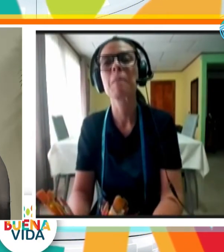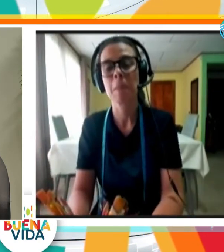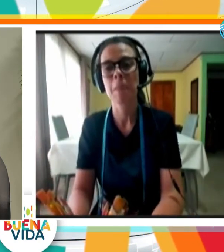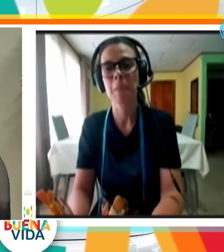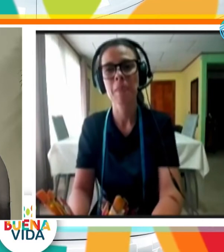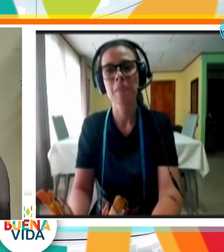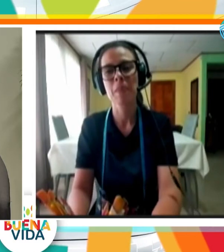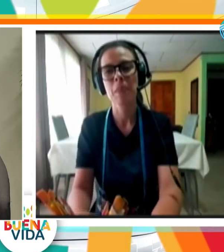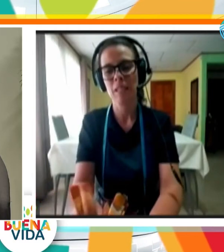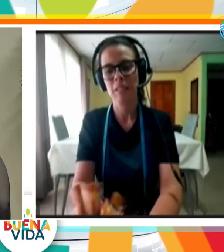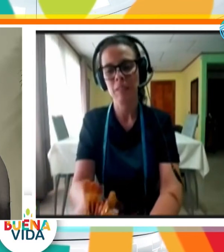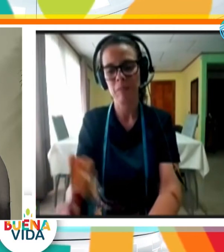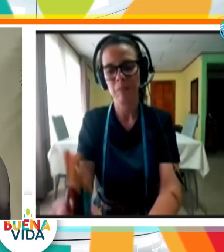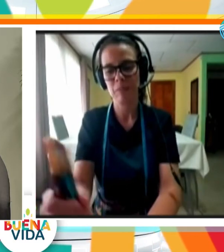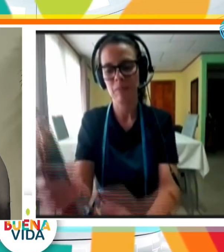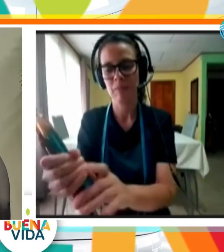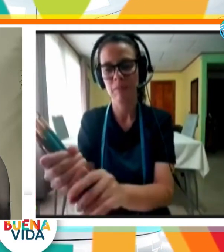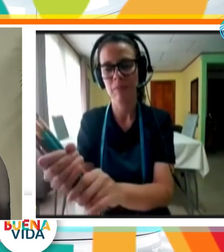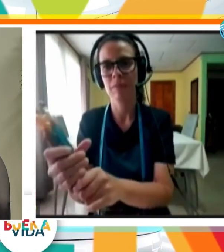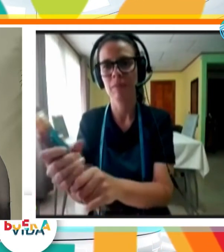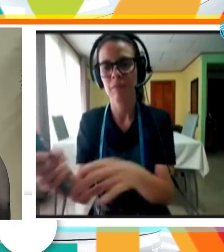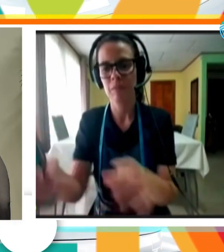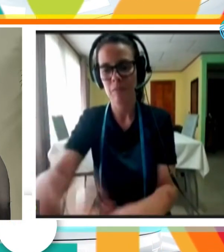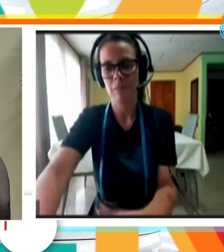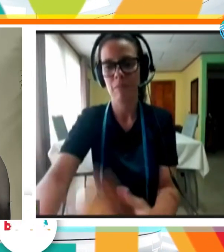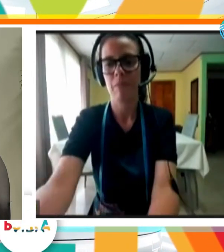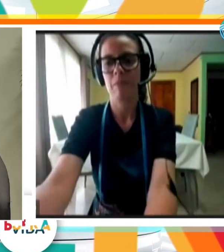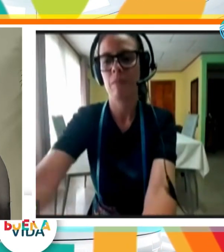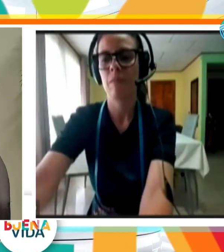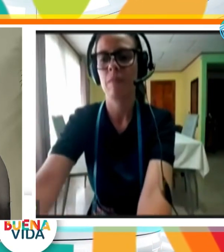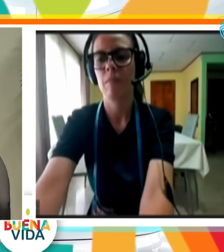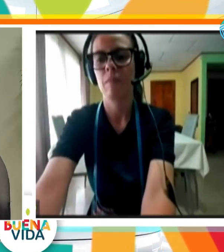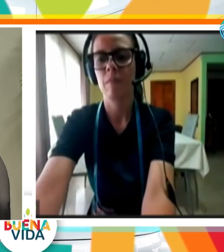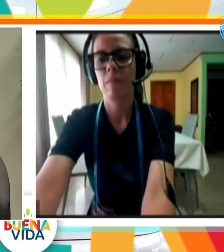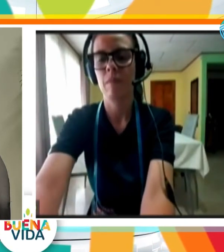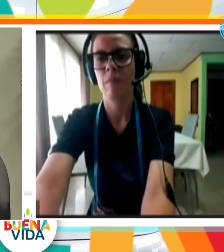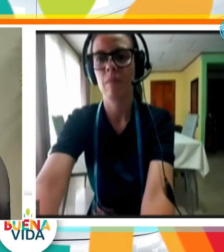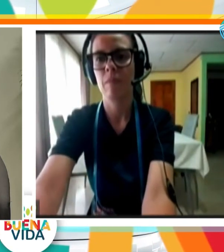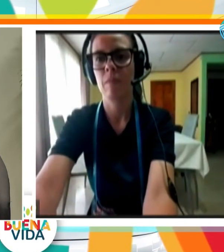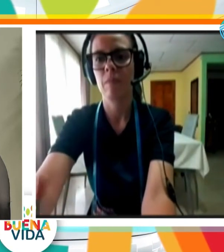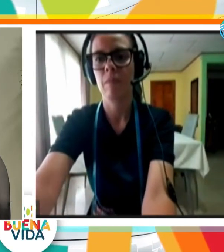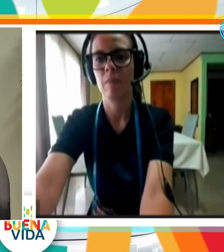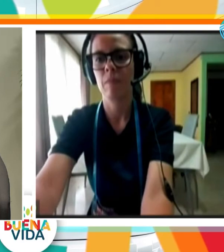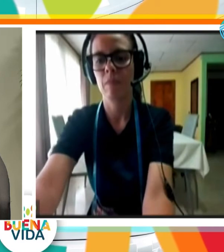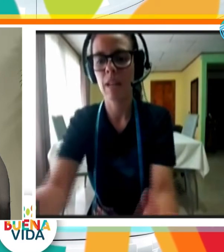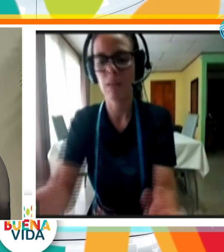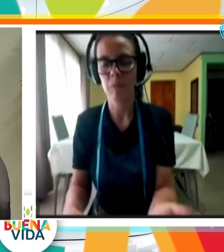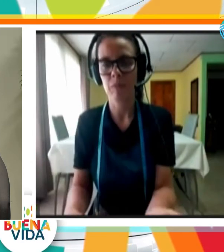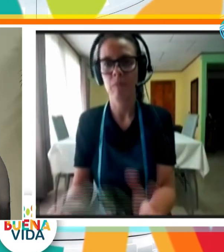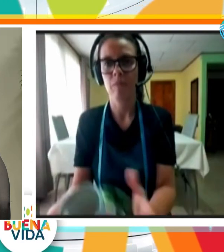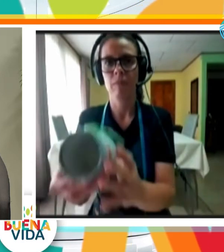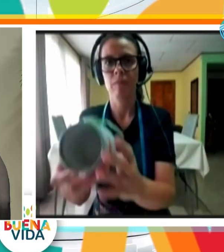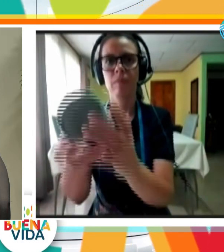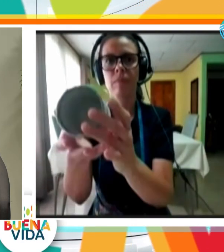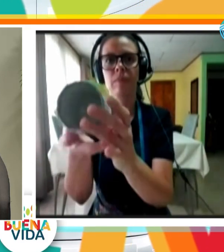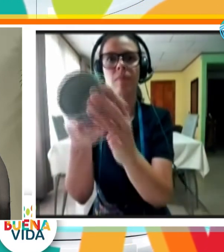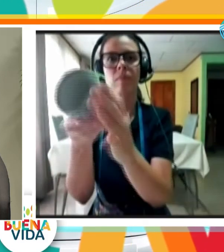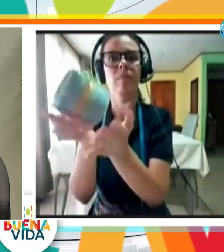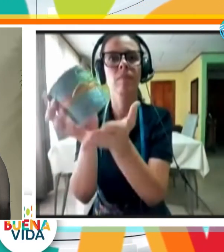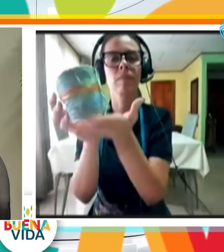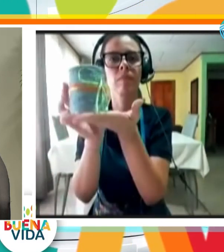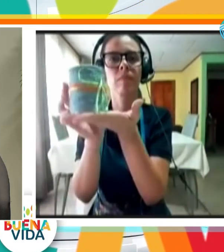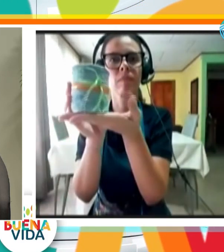que lo levantes para verlo en la cámara con más detalle, porque es muy bonito, pero nos gustaría verlo con claro más detalle, cómo queda ya